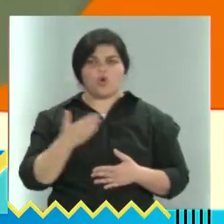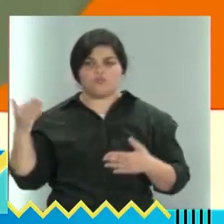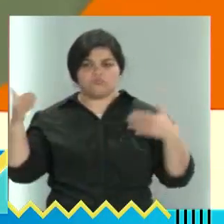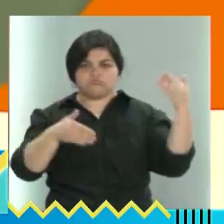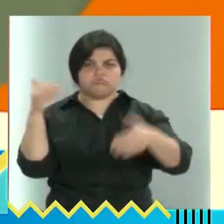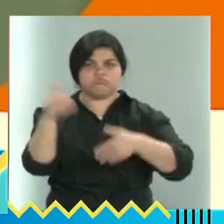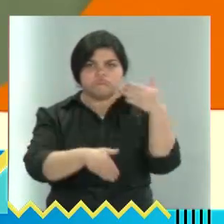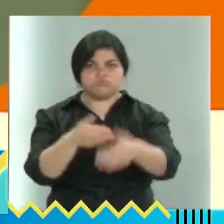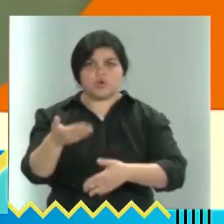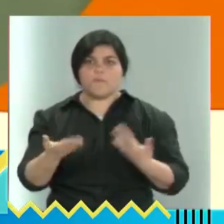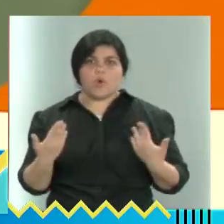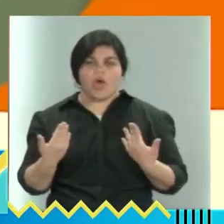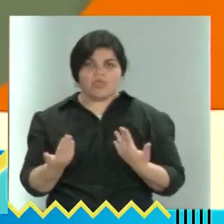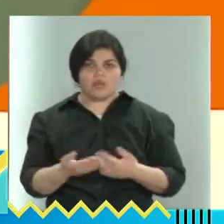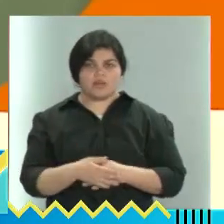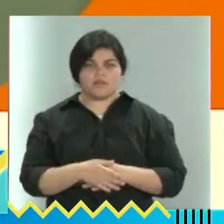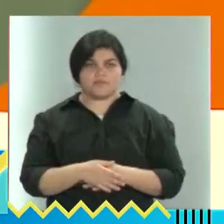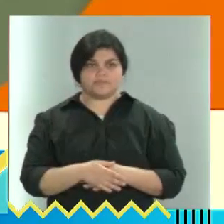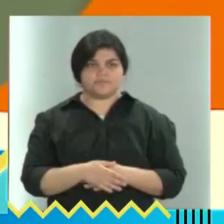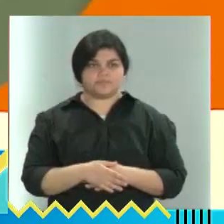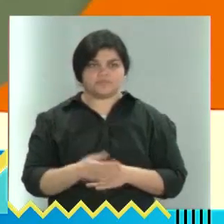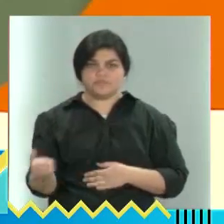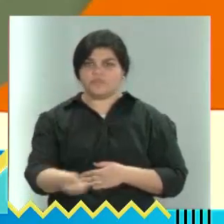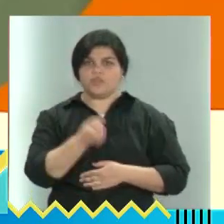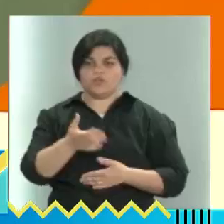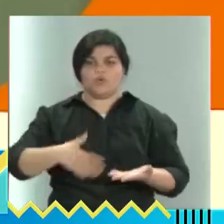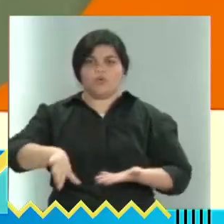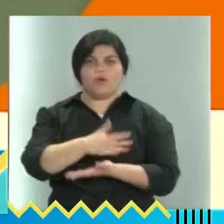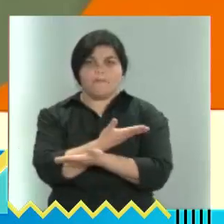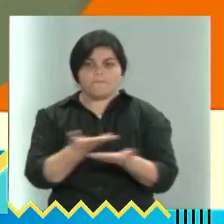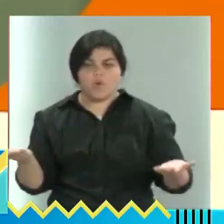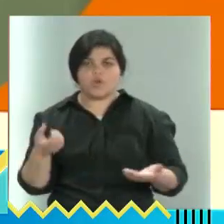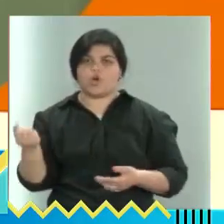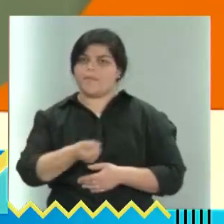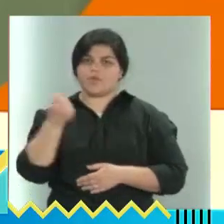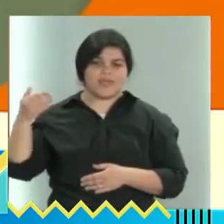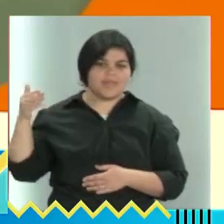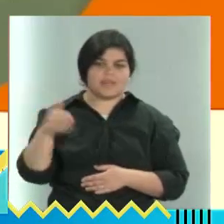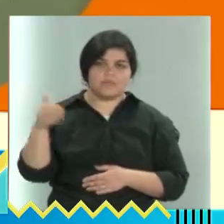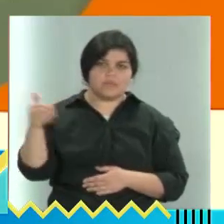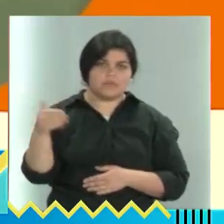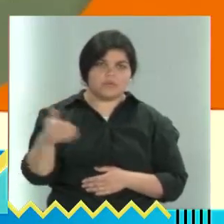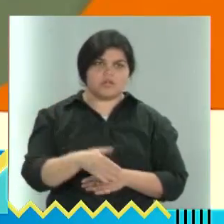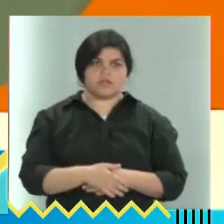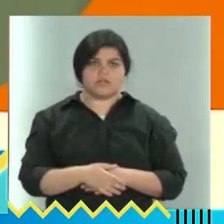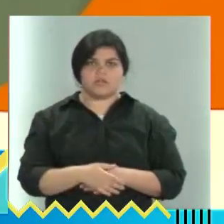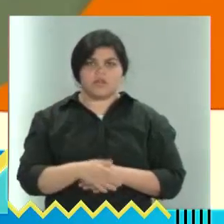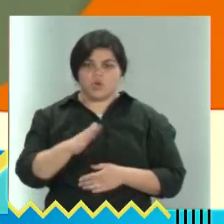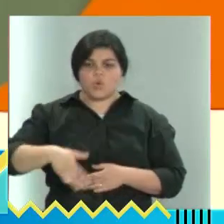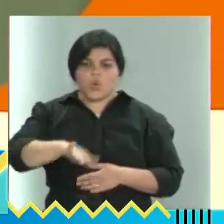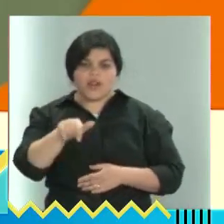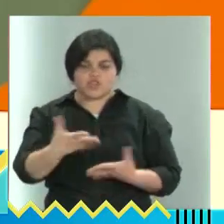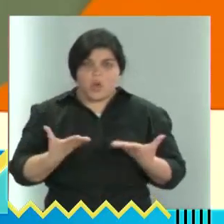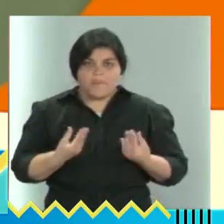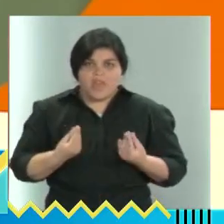perder el protagonismo de usar el espacio público. Bien. O sea, no nos tienen que vencer con el miedo. El